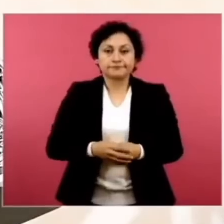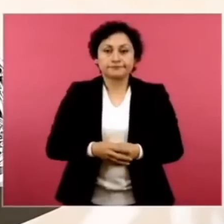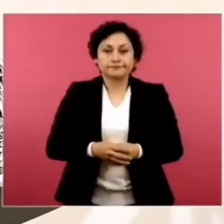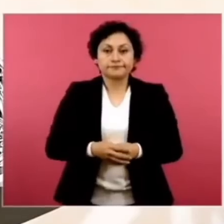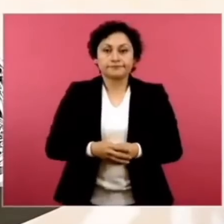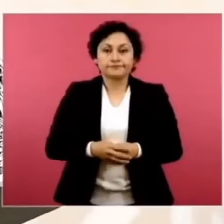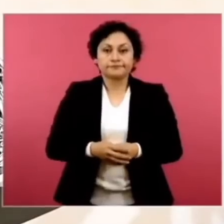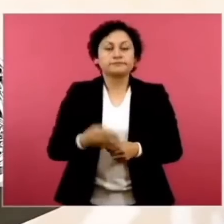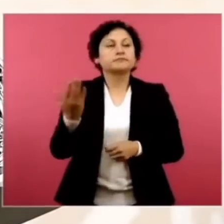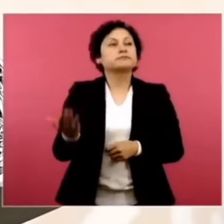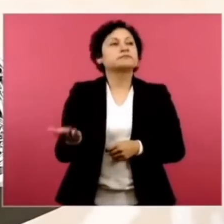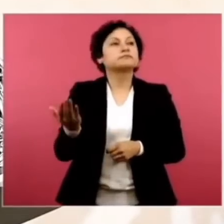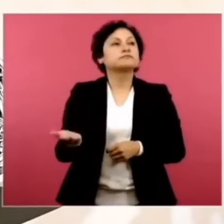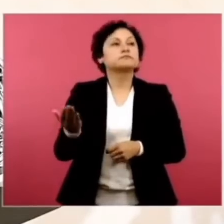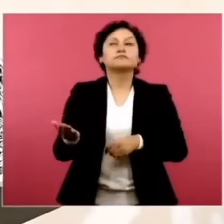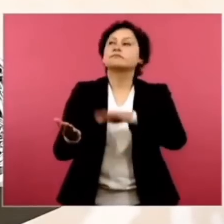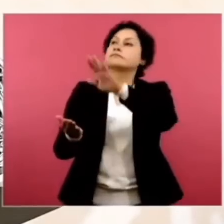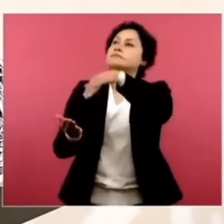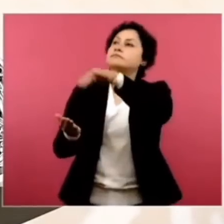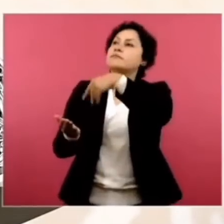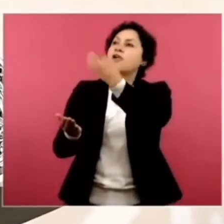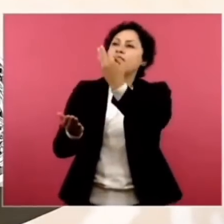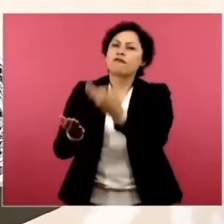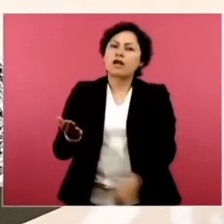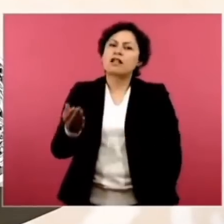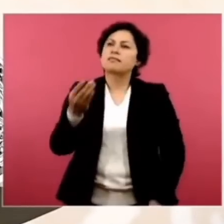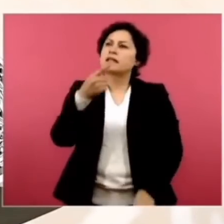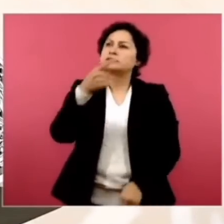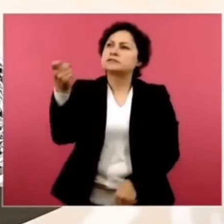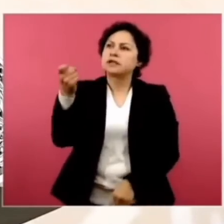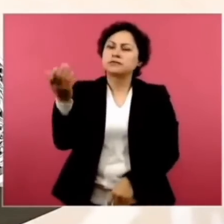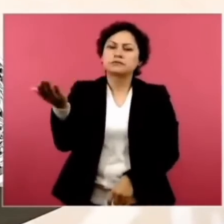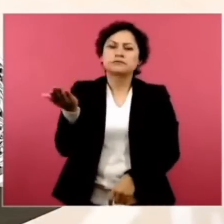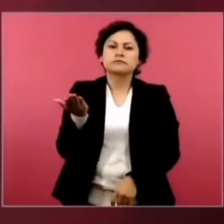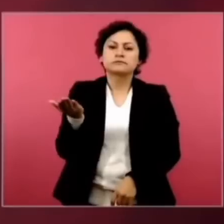Faltan 100. O sea, porque ya había